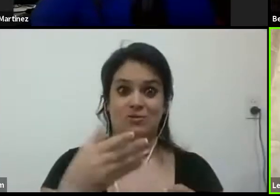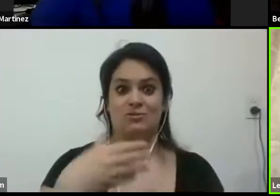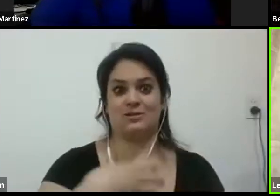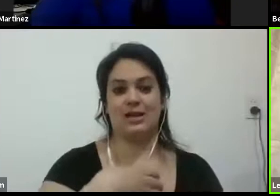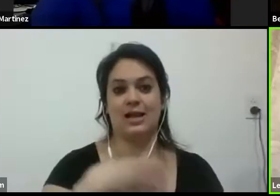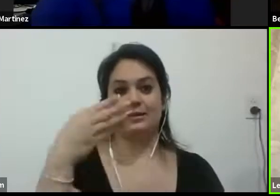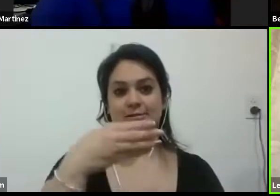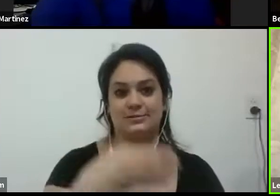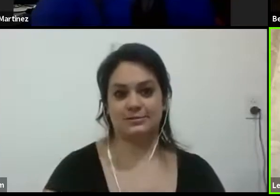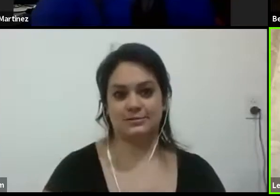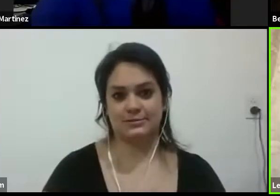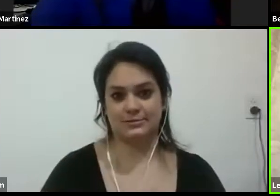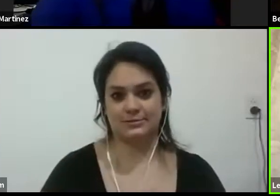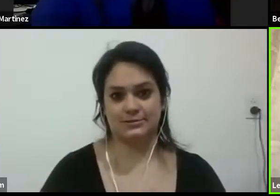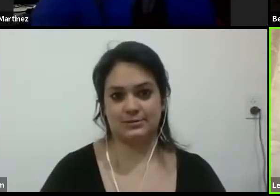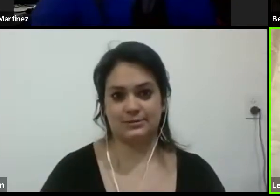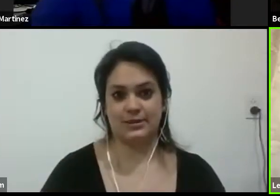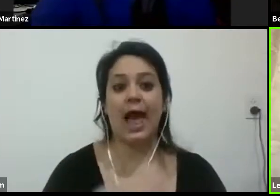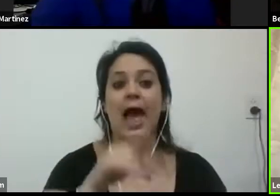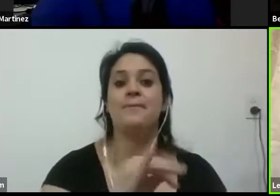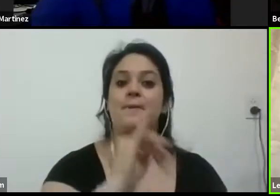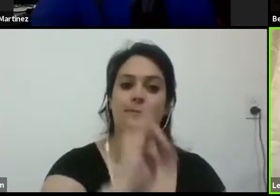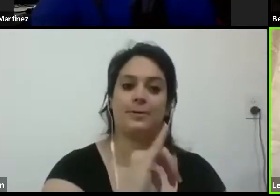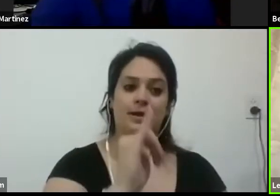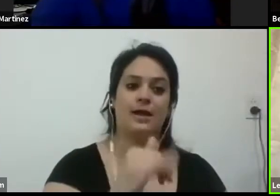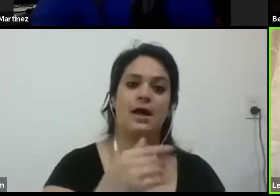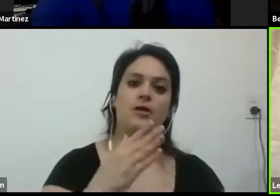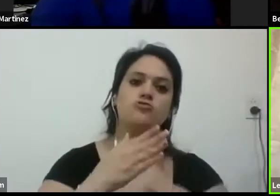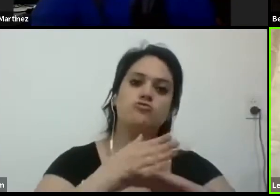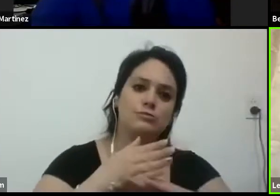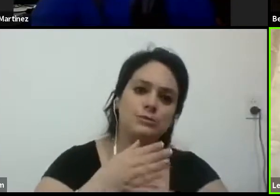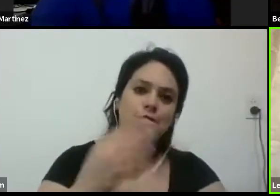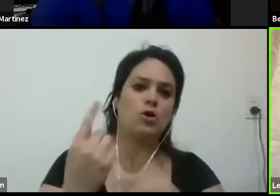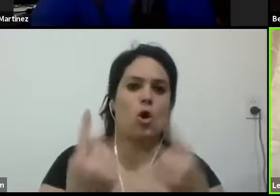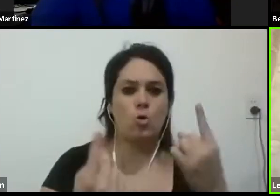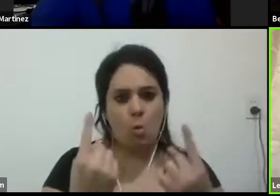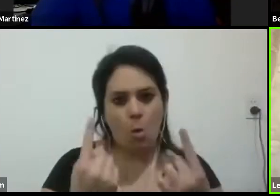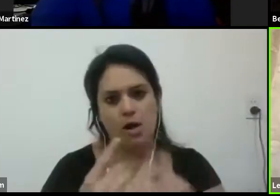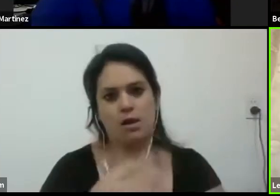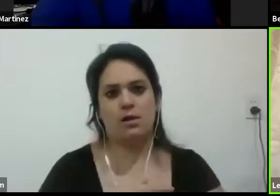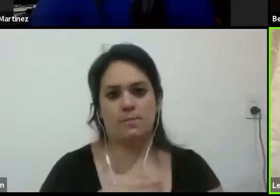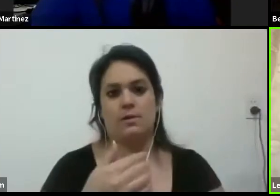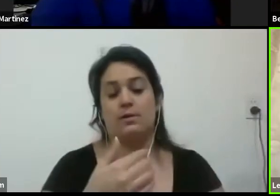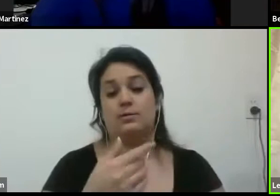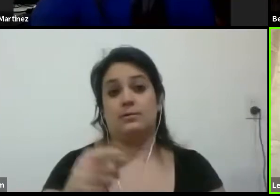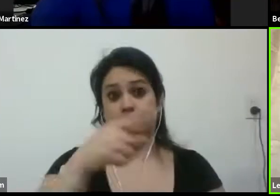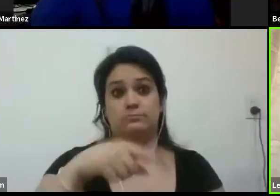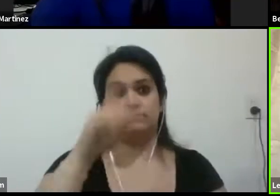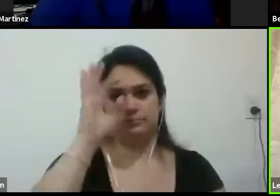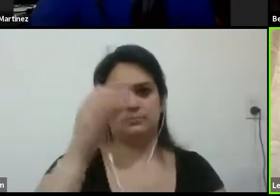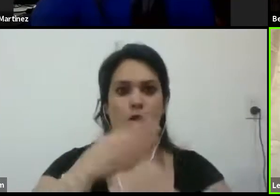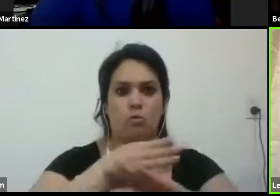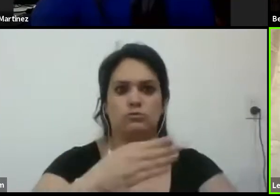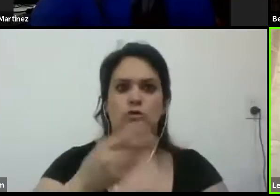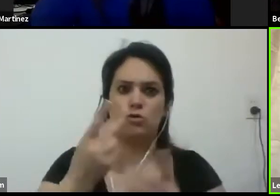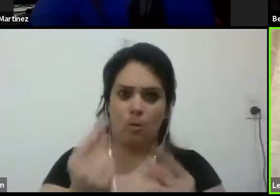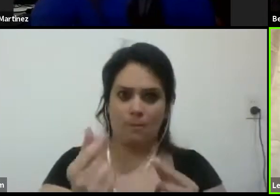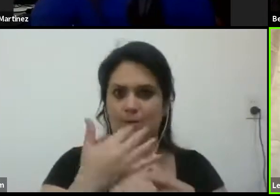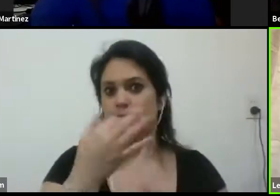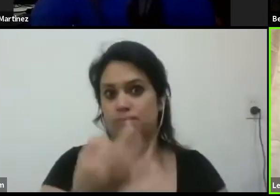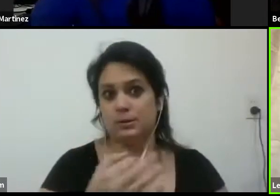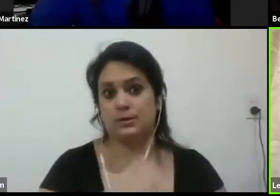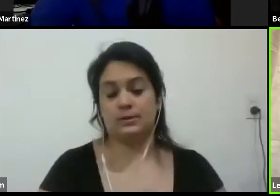era en donde vamos a decir cuáles son los cuchillos a fin de que compren realmente lo que necesitamos y